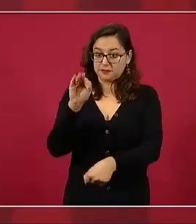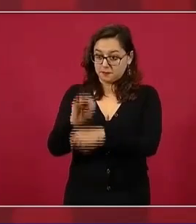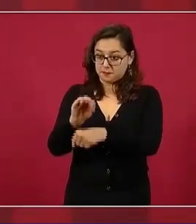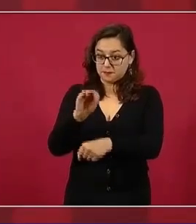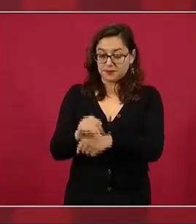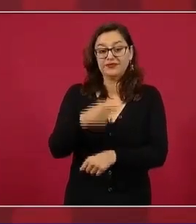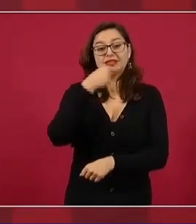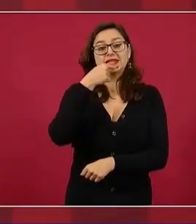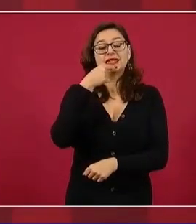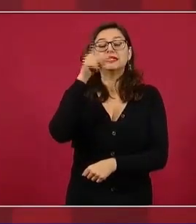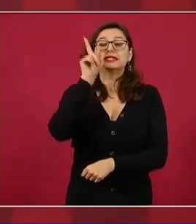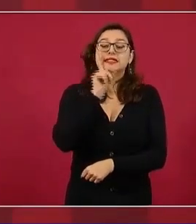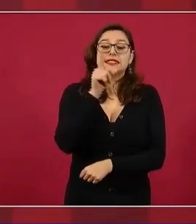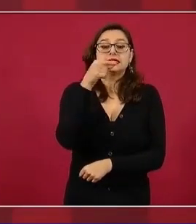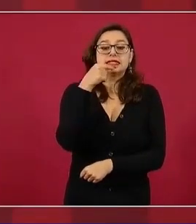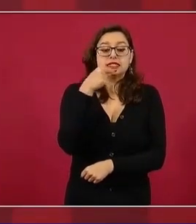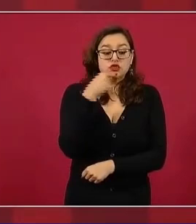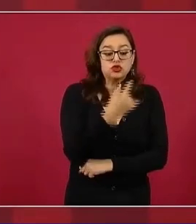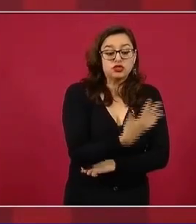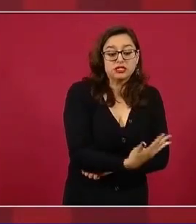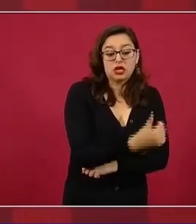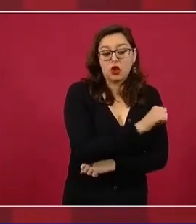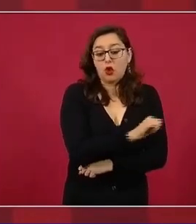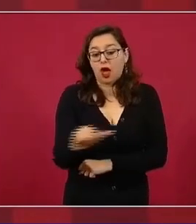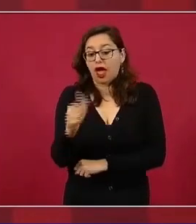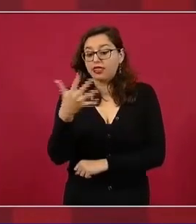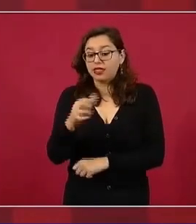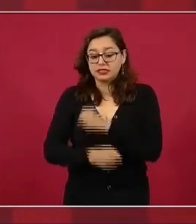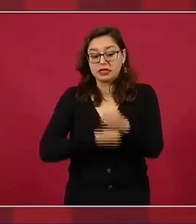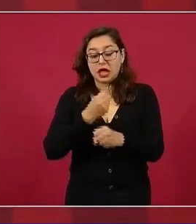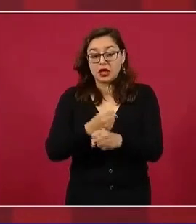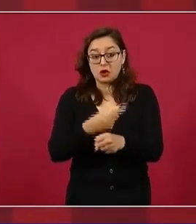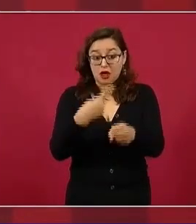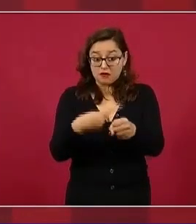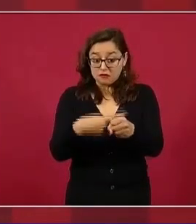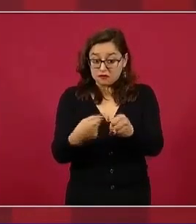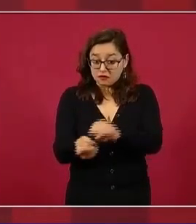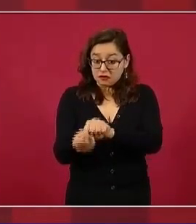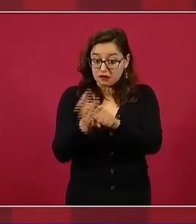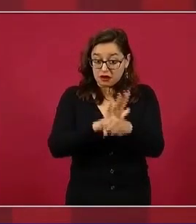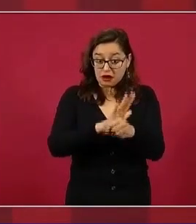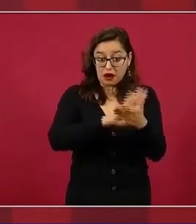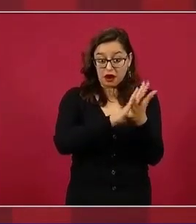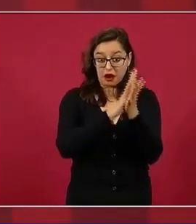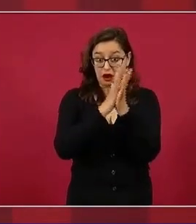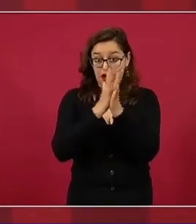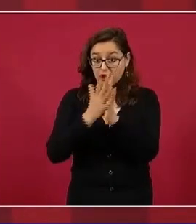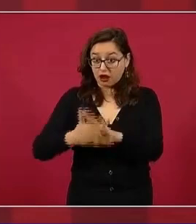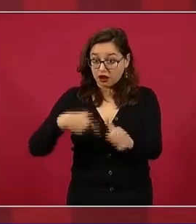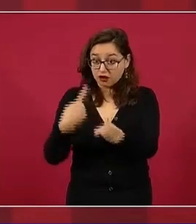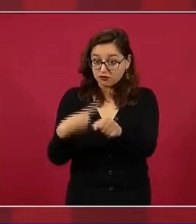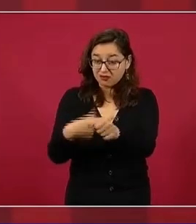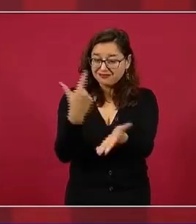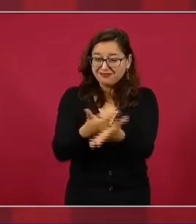a niñas, niños de 5 a 10 años, su riesgo es muy bajo. Entonces,